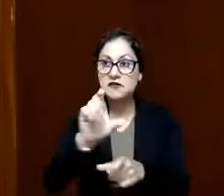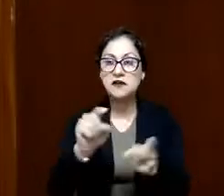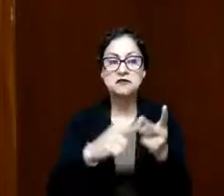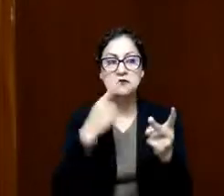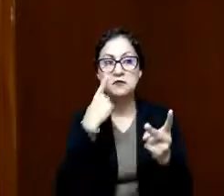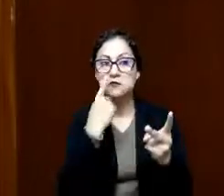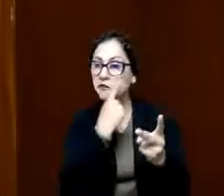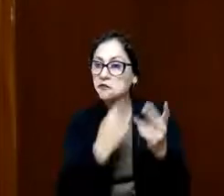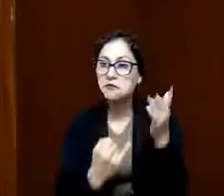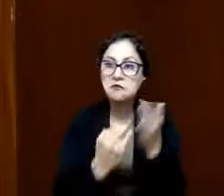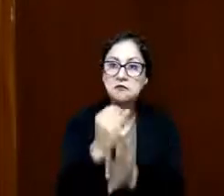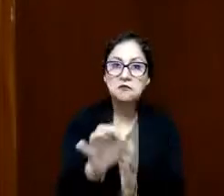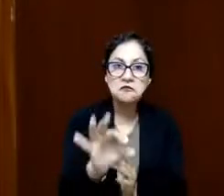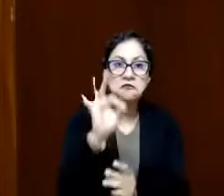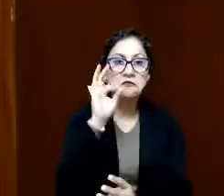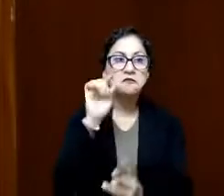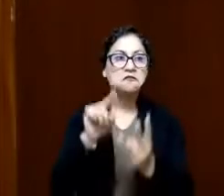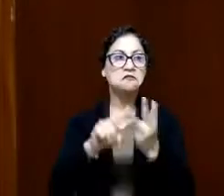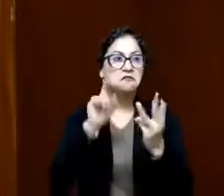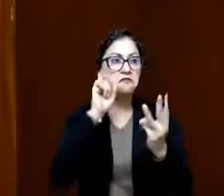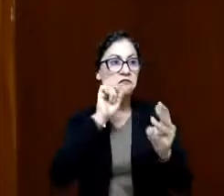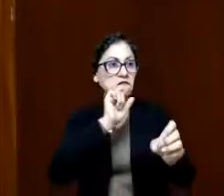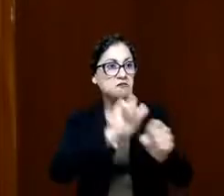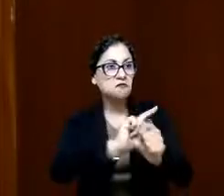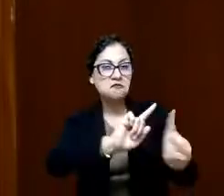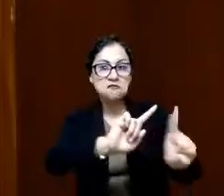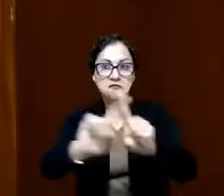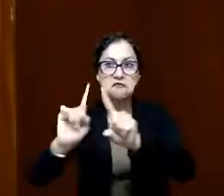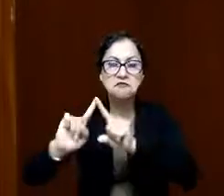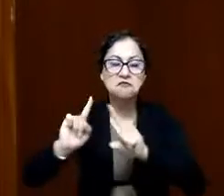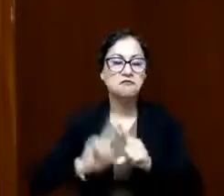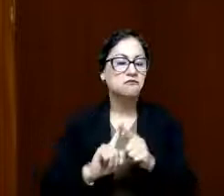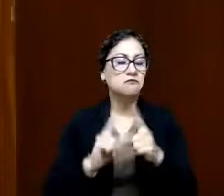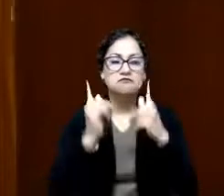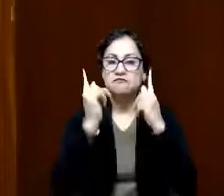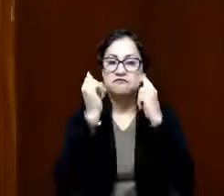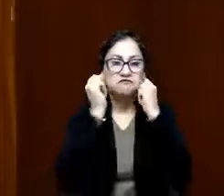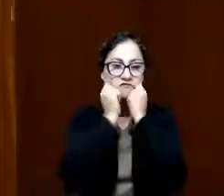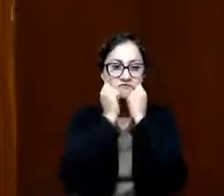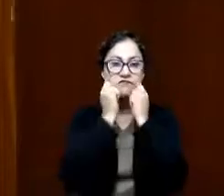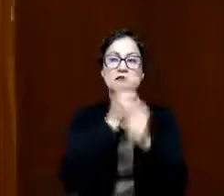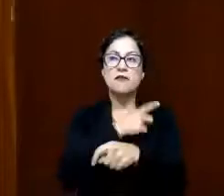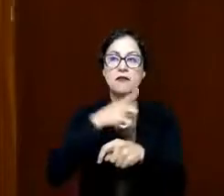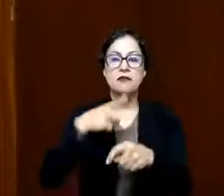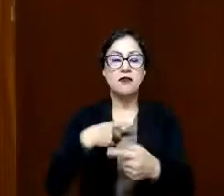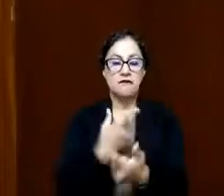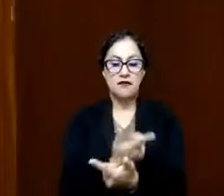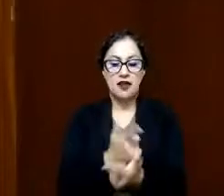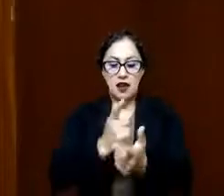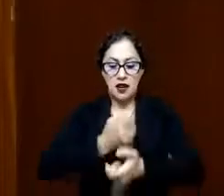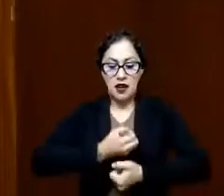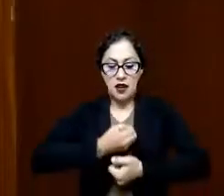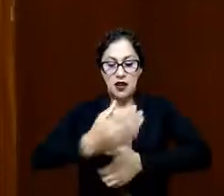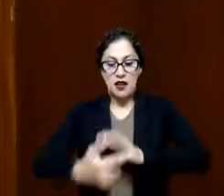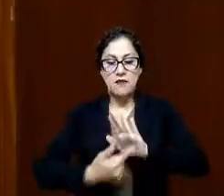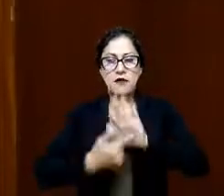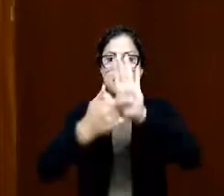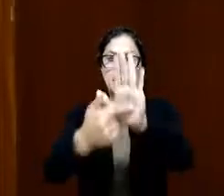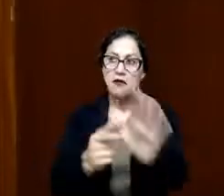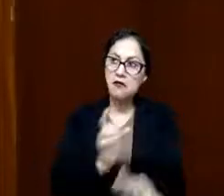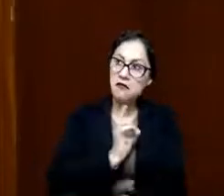sexual o cualquier otra, y en consecuencia, estos se ejerzan con libertad y responsabilidad sin temor a